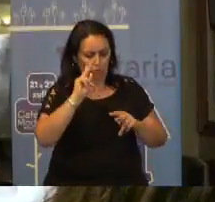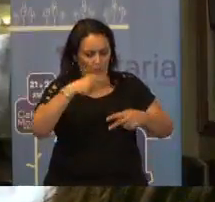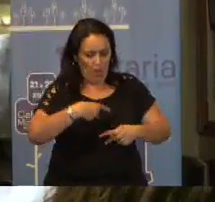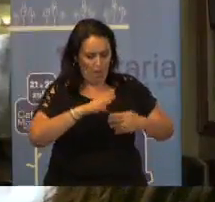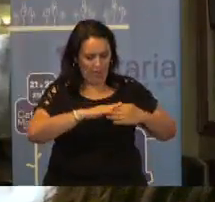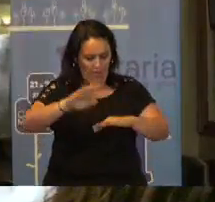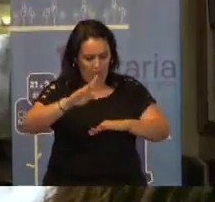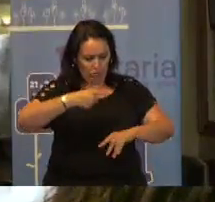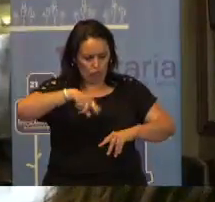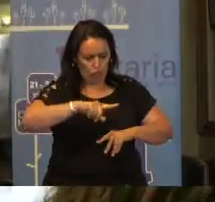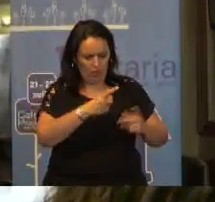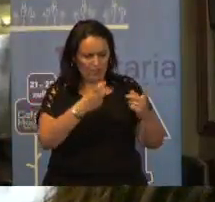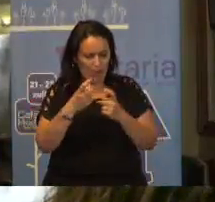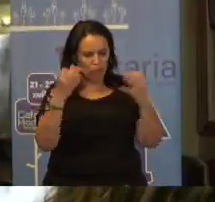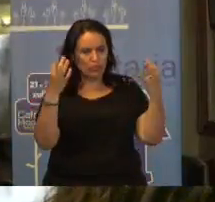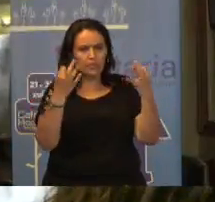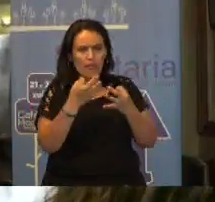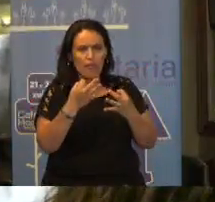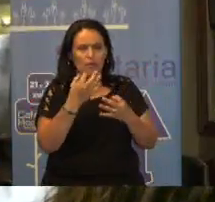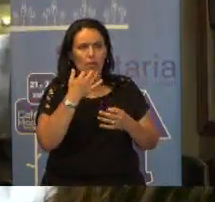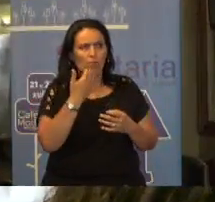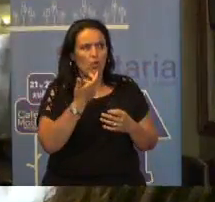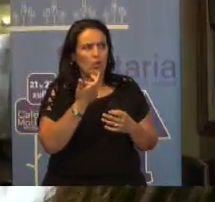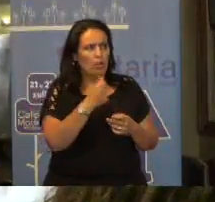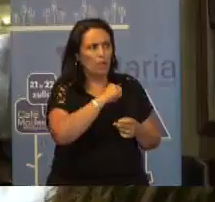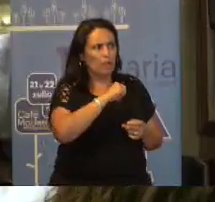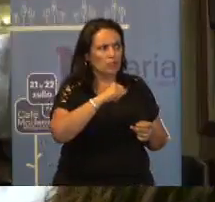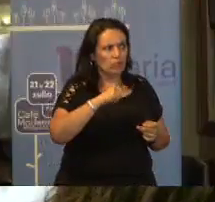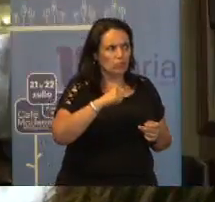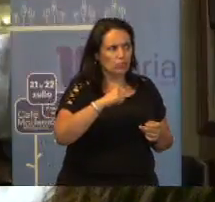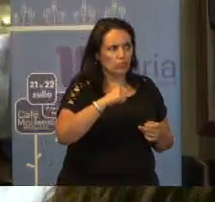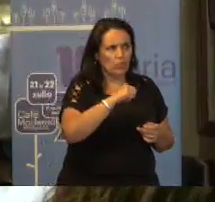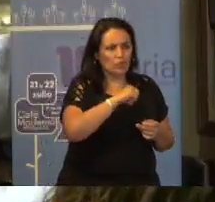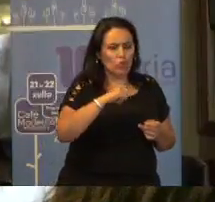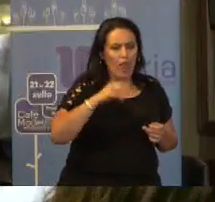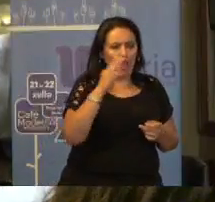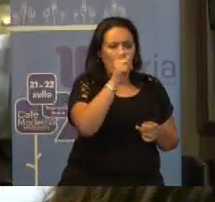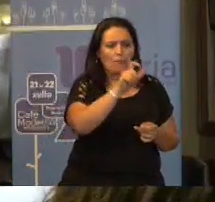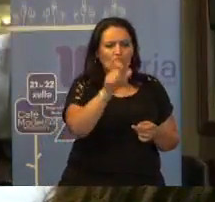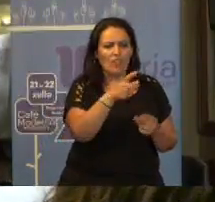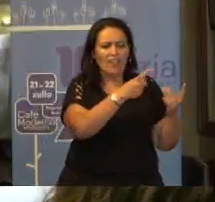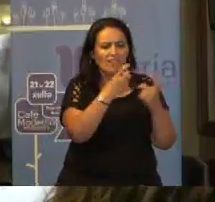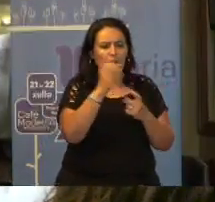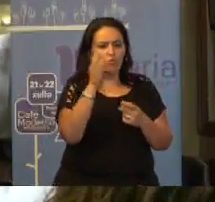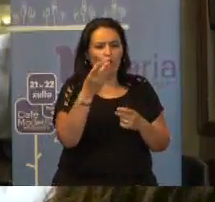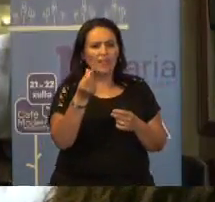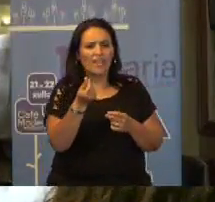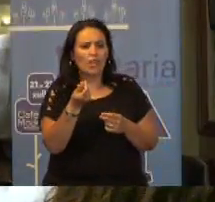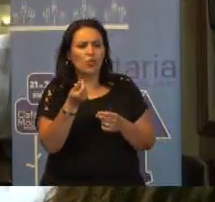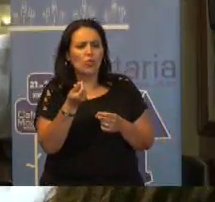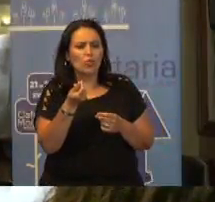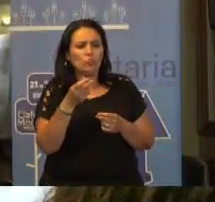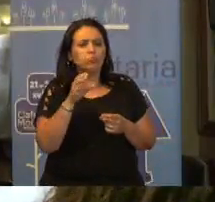Marea, que persoal, que cartos temos que meter aí